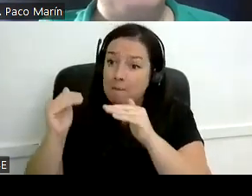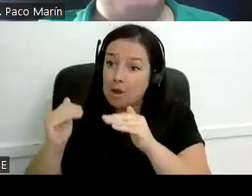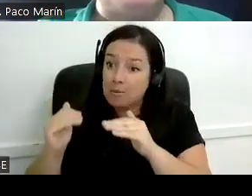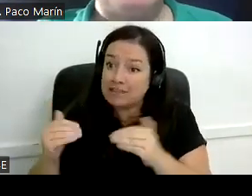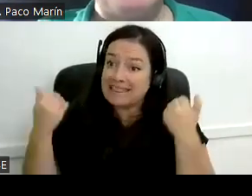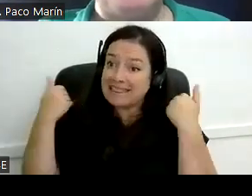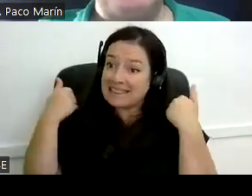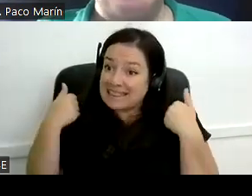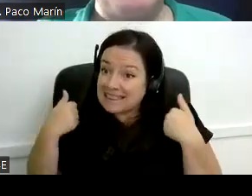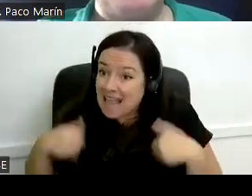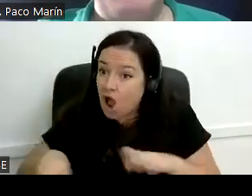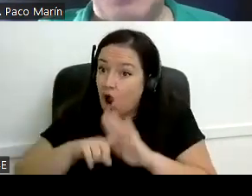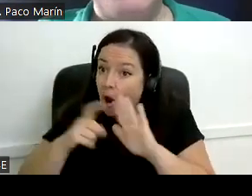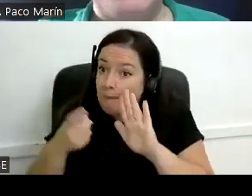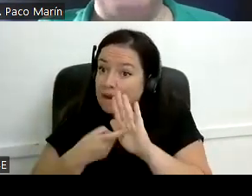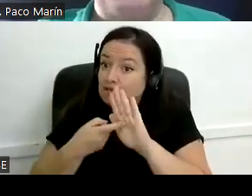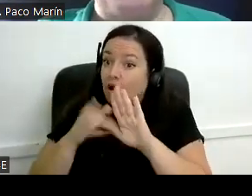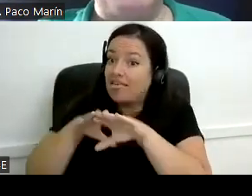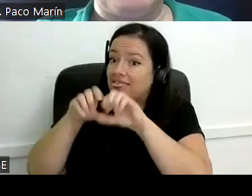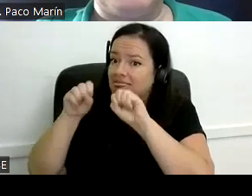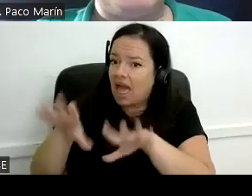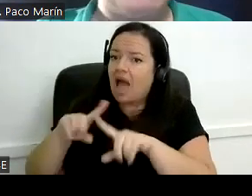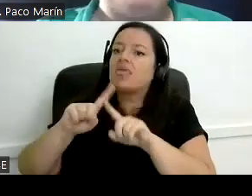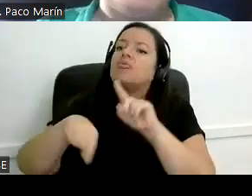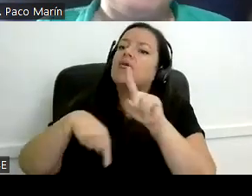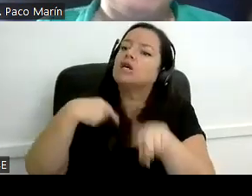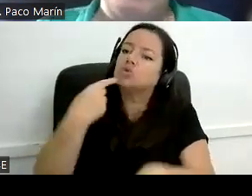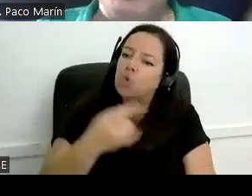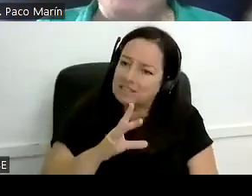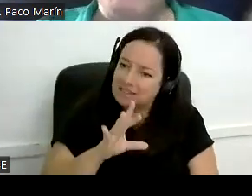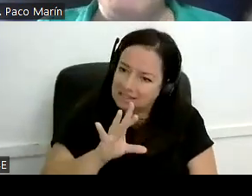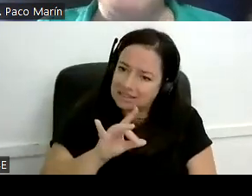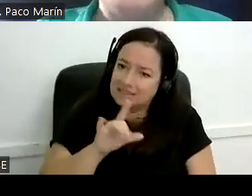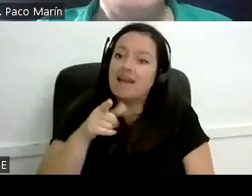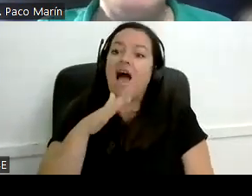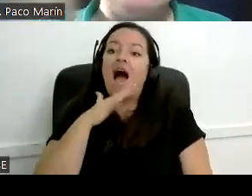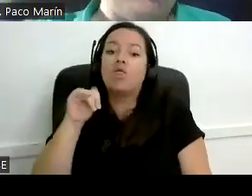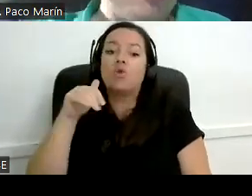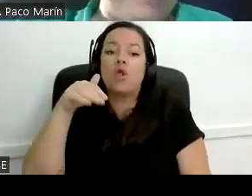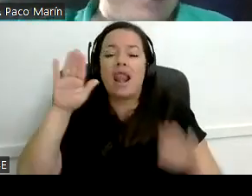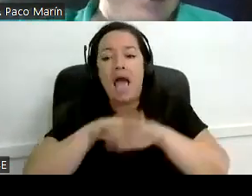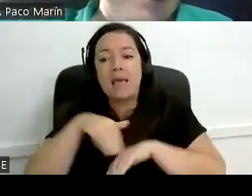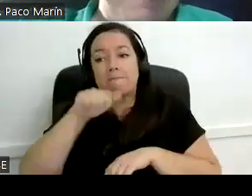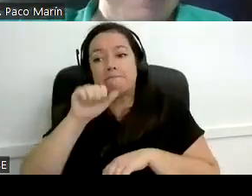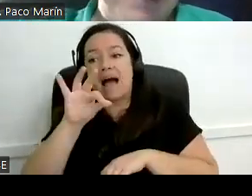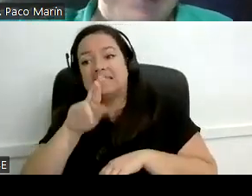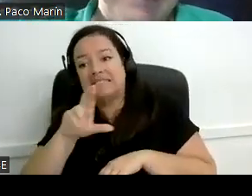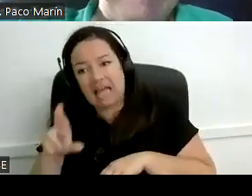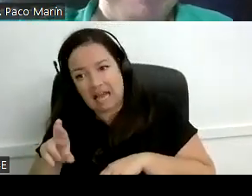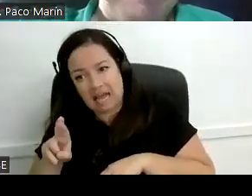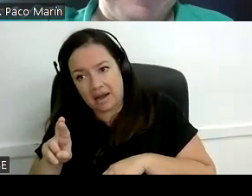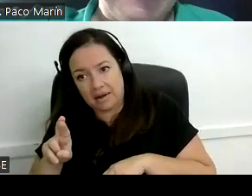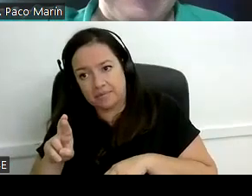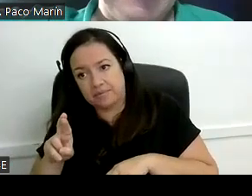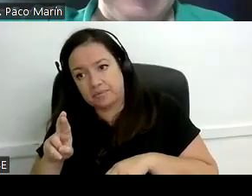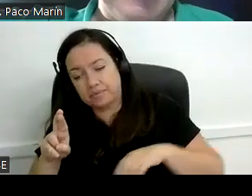sí que podemos plantearnos lo que hemos comentado antes. El Night Master sería una muy buena opción, y luego